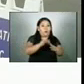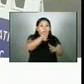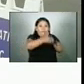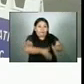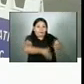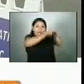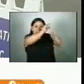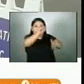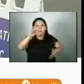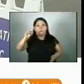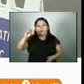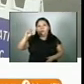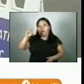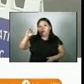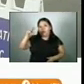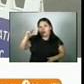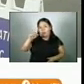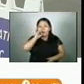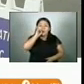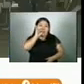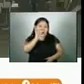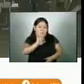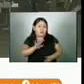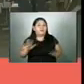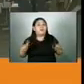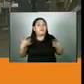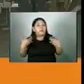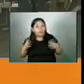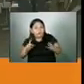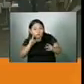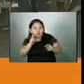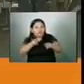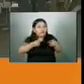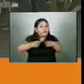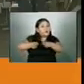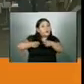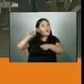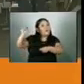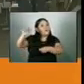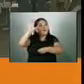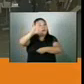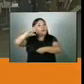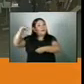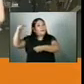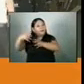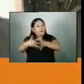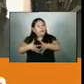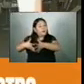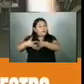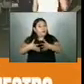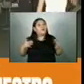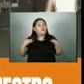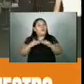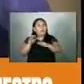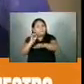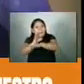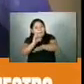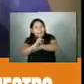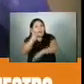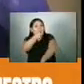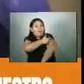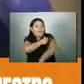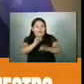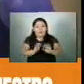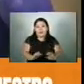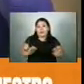Moderna indicó que en las próximas semanas los entes reguladores de salud pública en Estados Unidos podrían recomendar el uso de su vacuna en